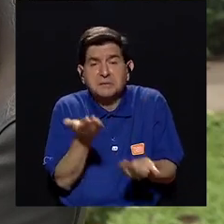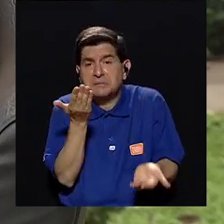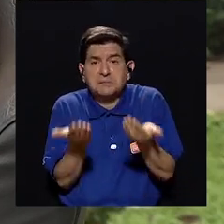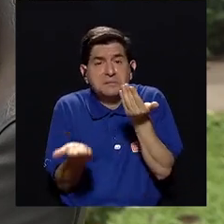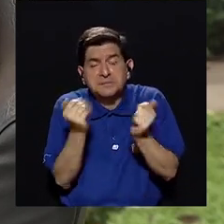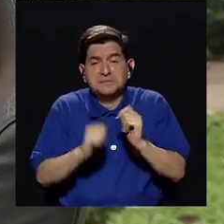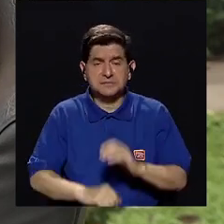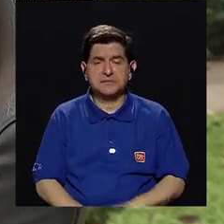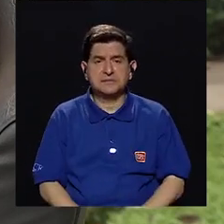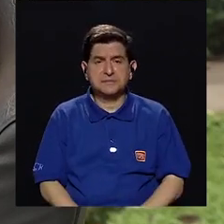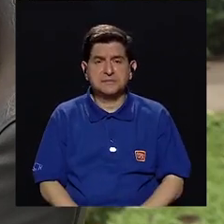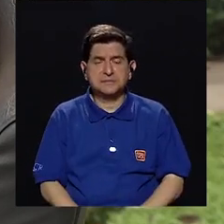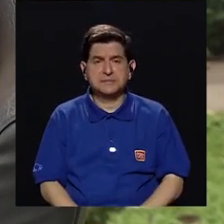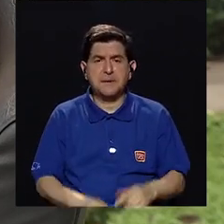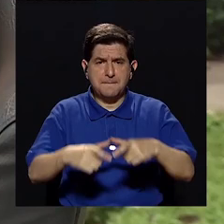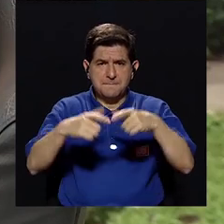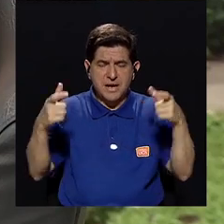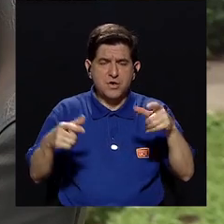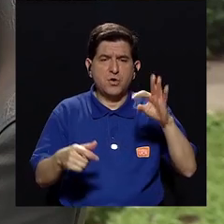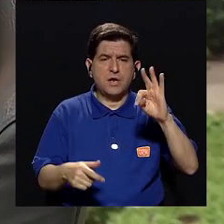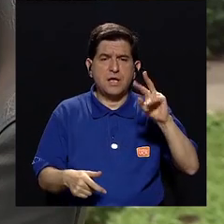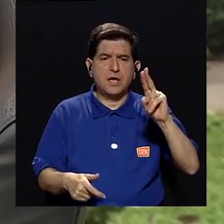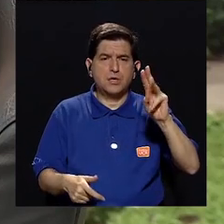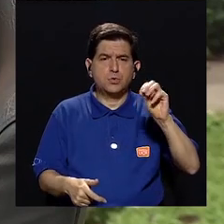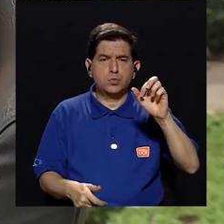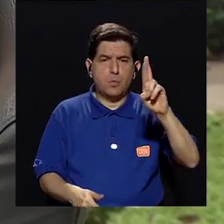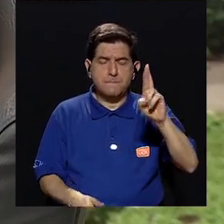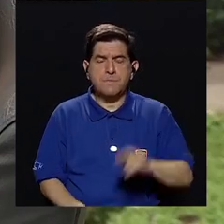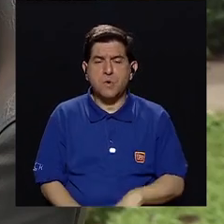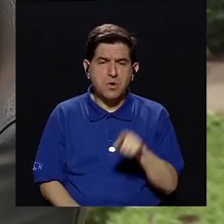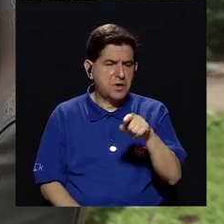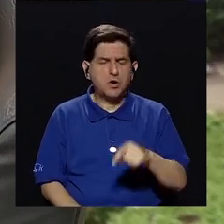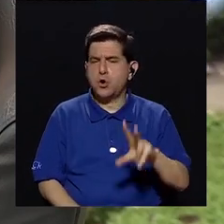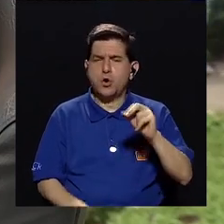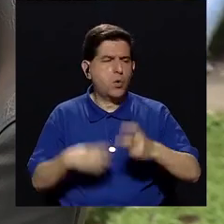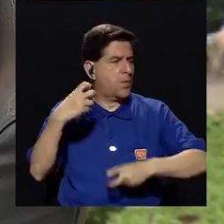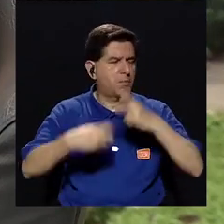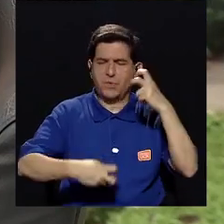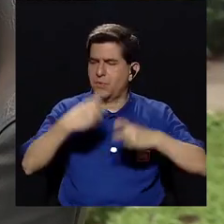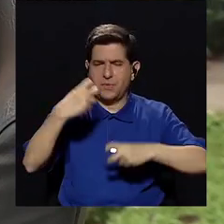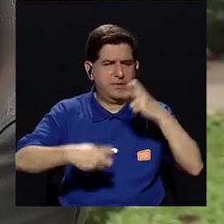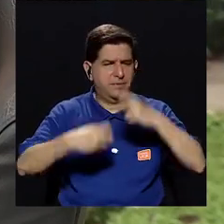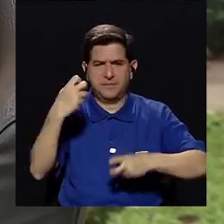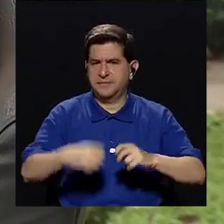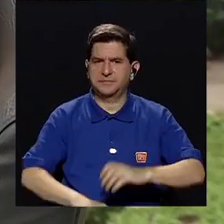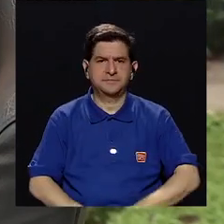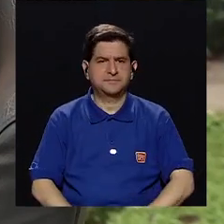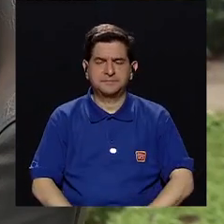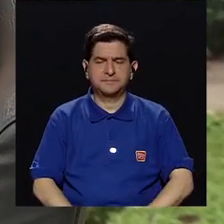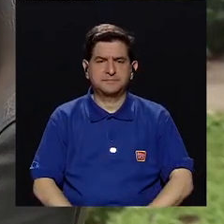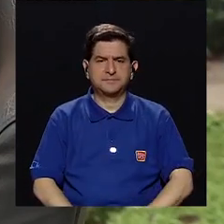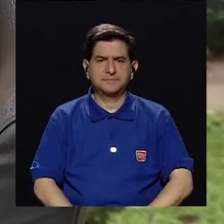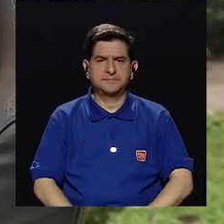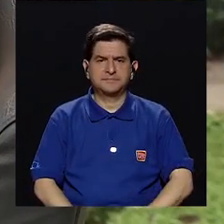verdad que la mayoría de los tumores son benignos no son malignos verdad